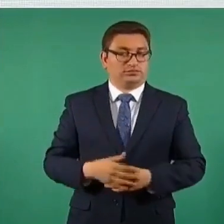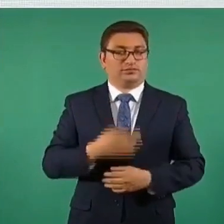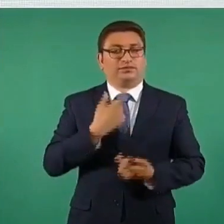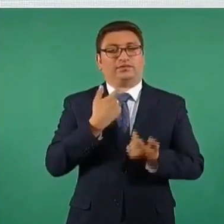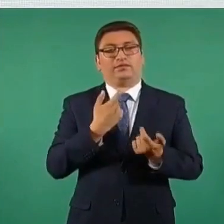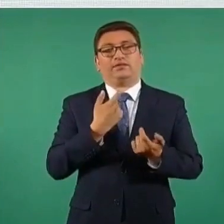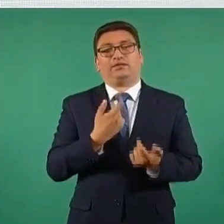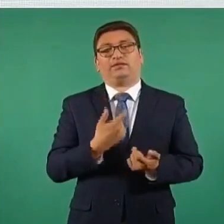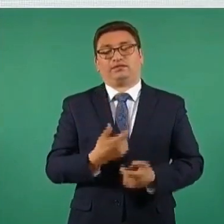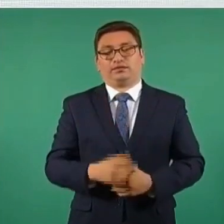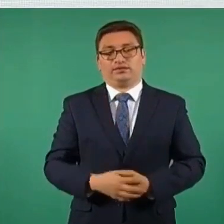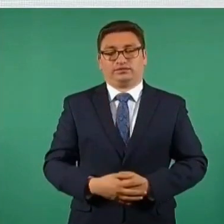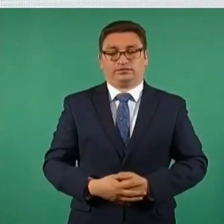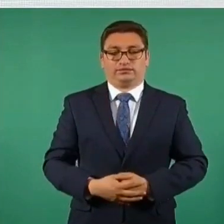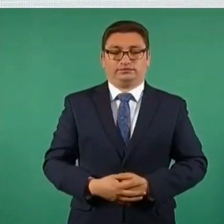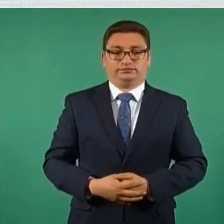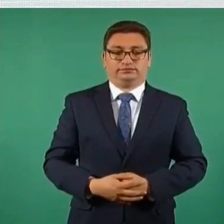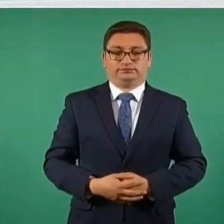riéndose.